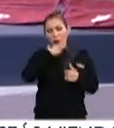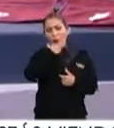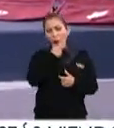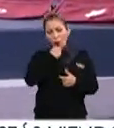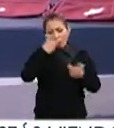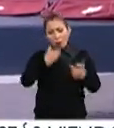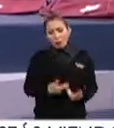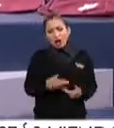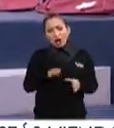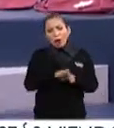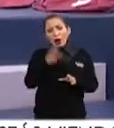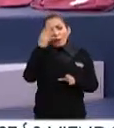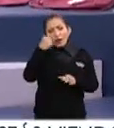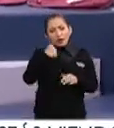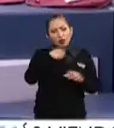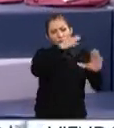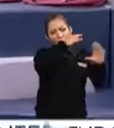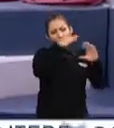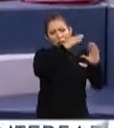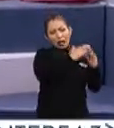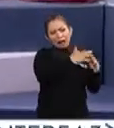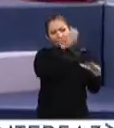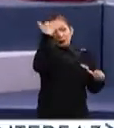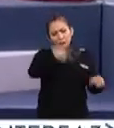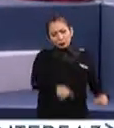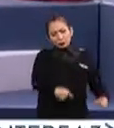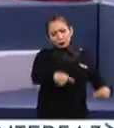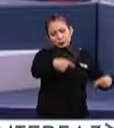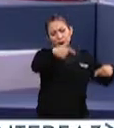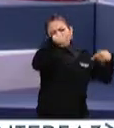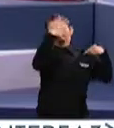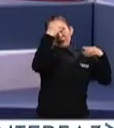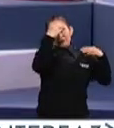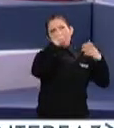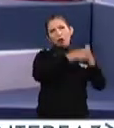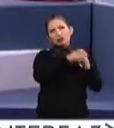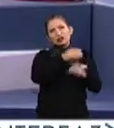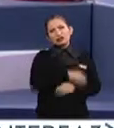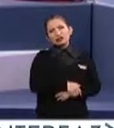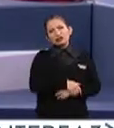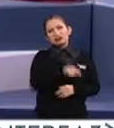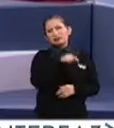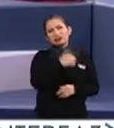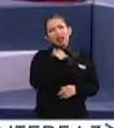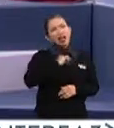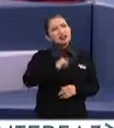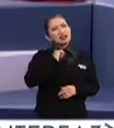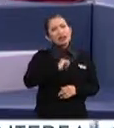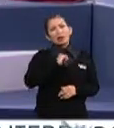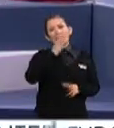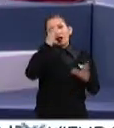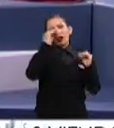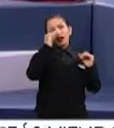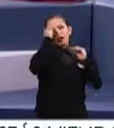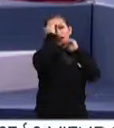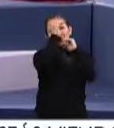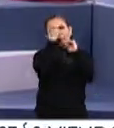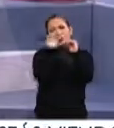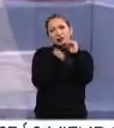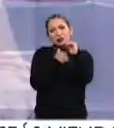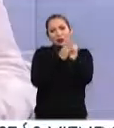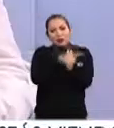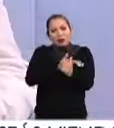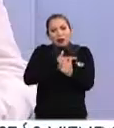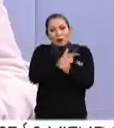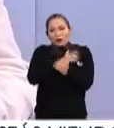varones cómo hemos aprendido a ser hombres desde un modelo tradicional y cómo ese modelo tradicional está limitándonos para